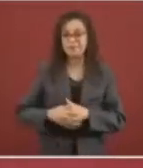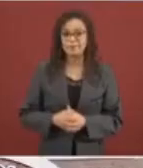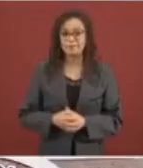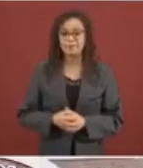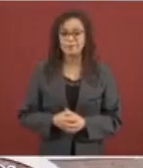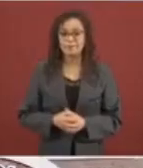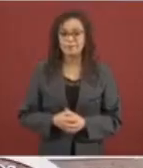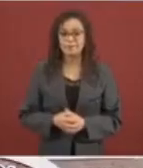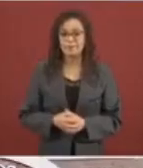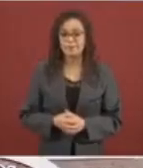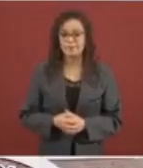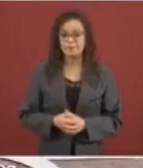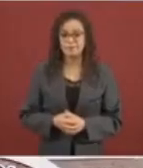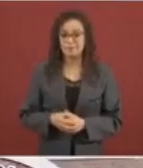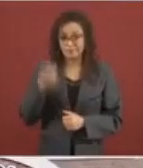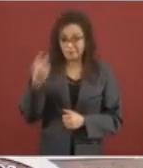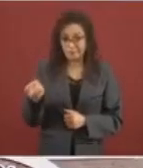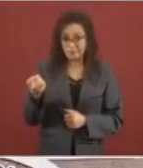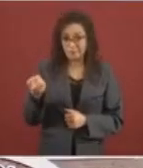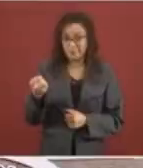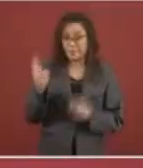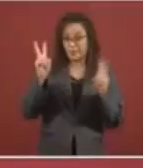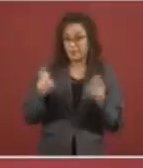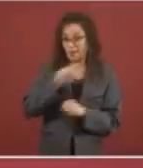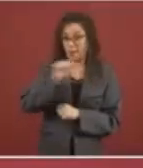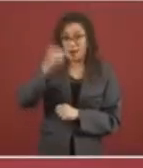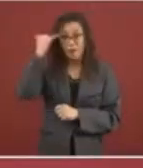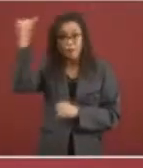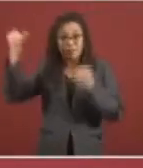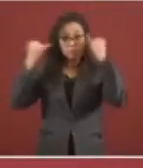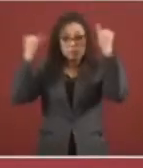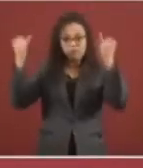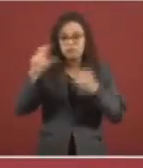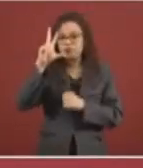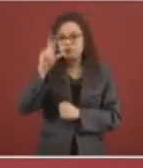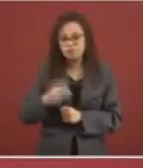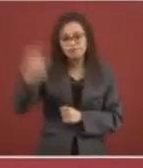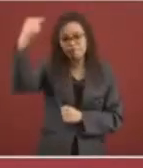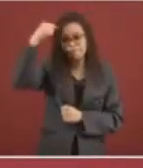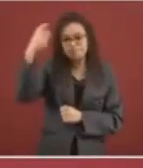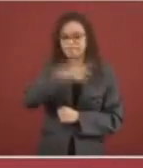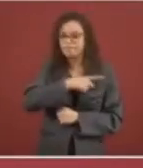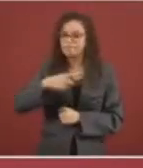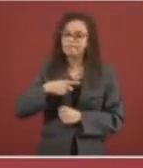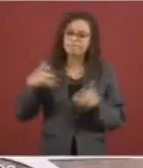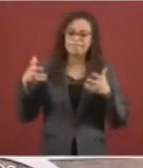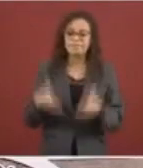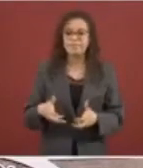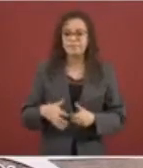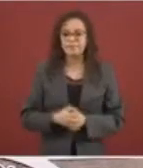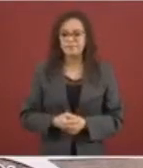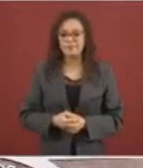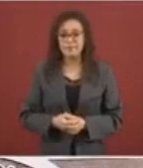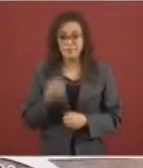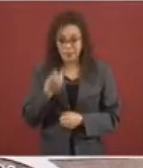rotundamente. Esto no es un asunto ideológico, es juicio práctico. ¿Cómo vamos a